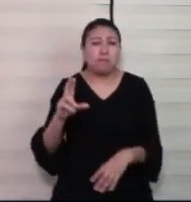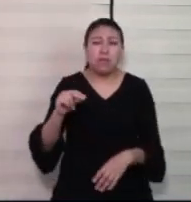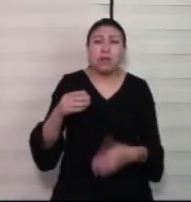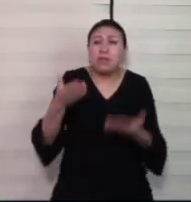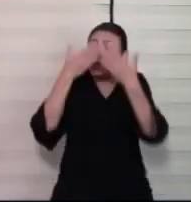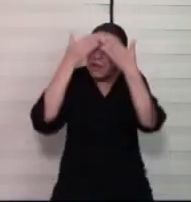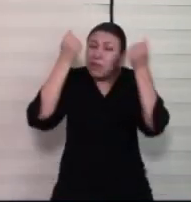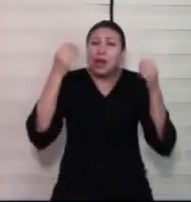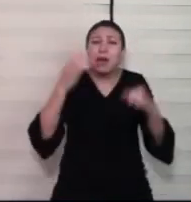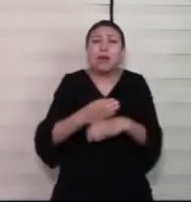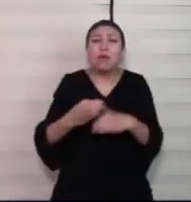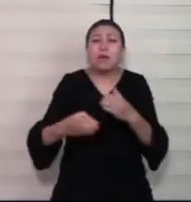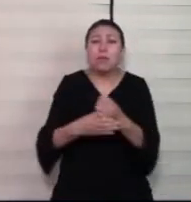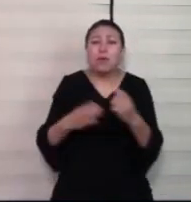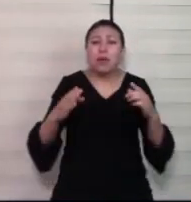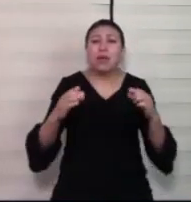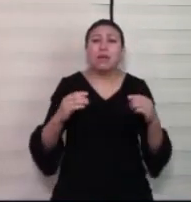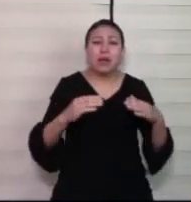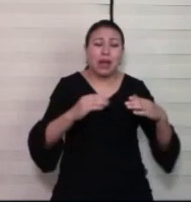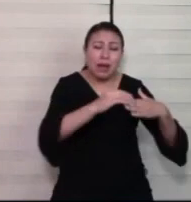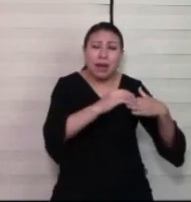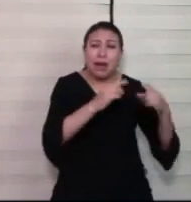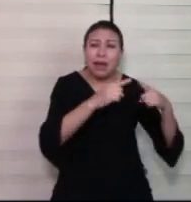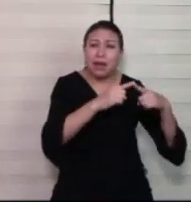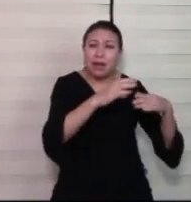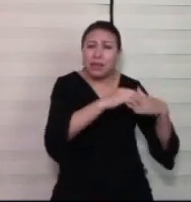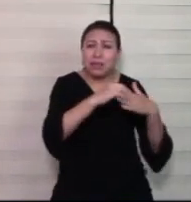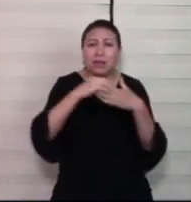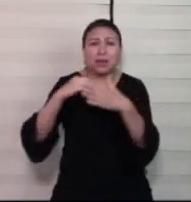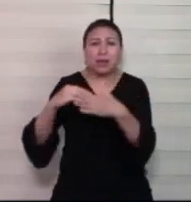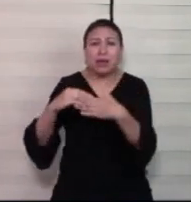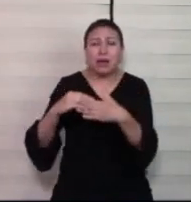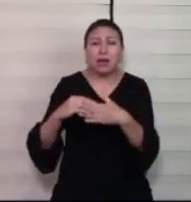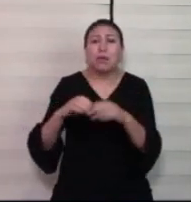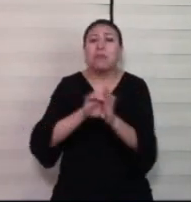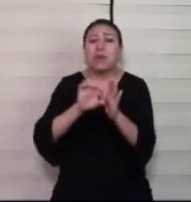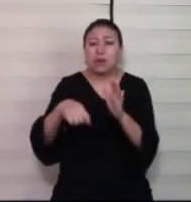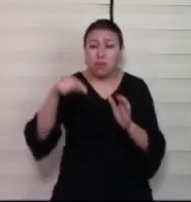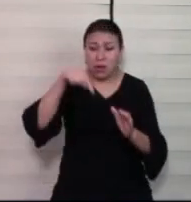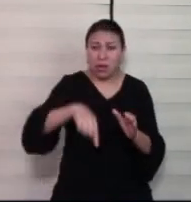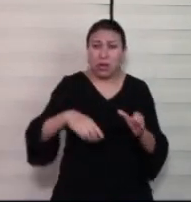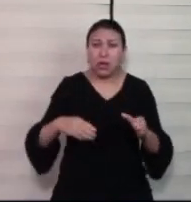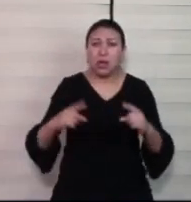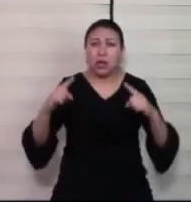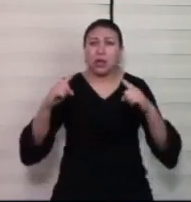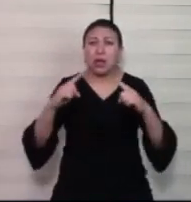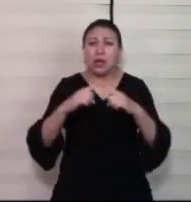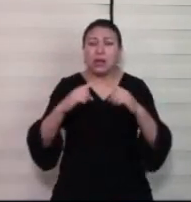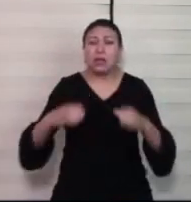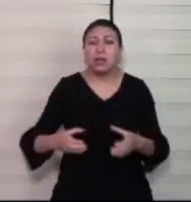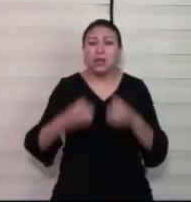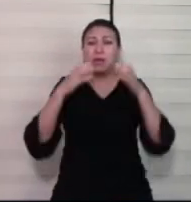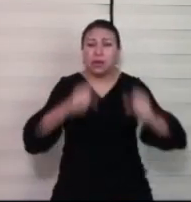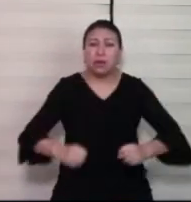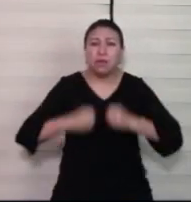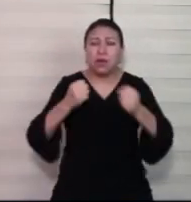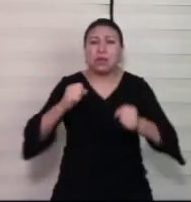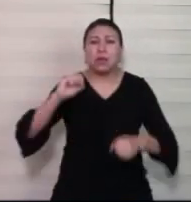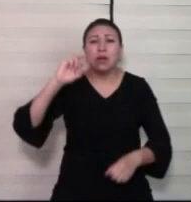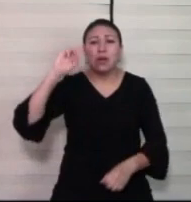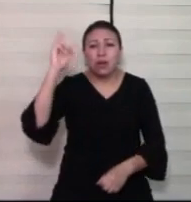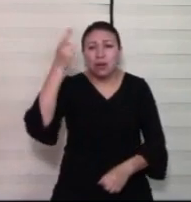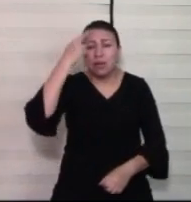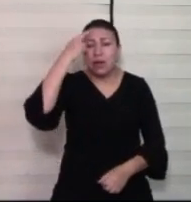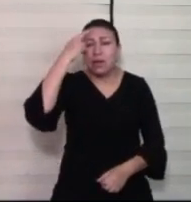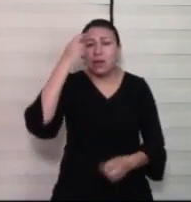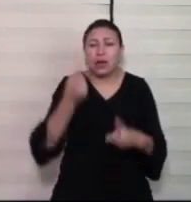iban a manejar la iglesia. Nosotros aquí en Torrefuerte, recuerdo a principios de año,